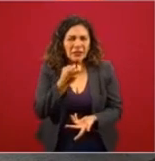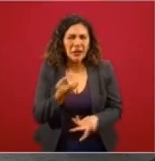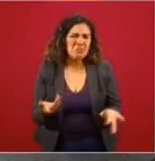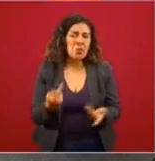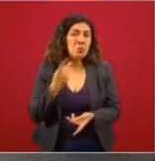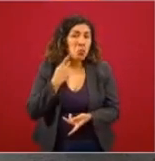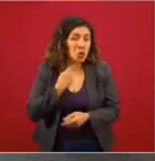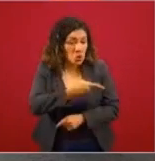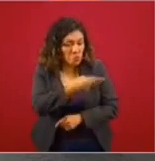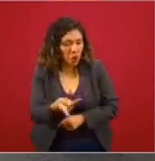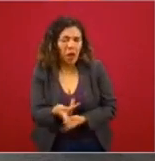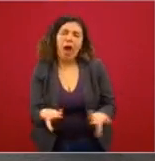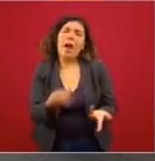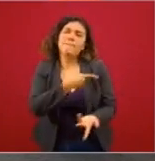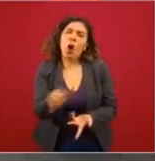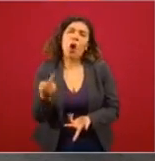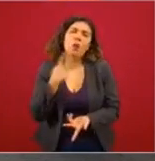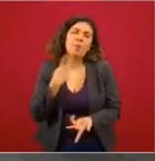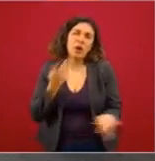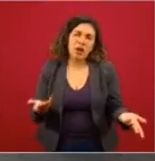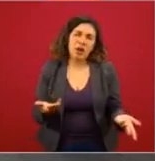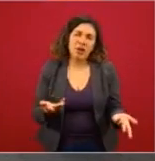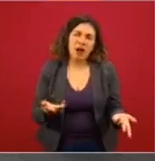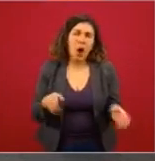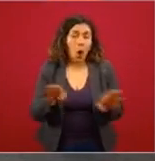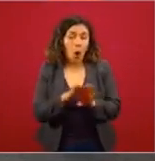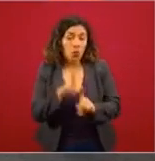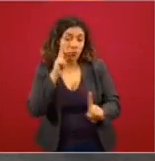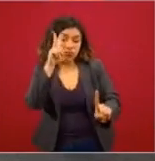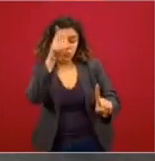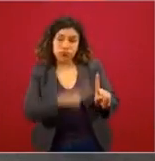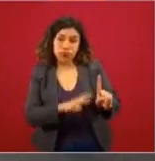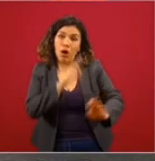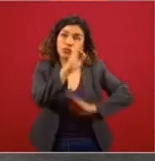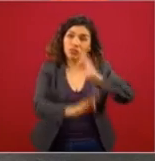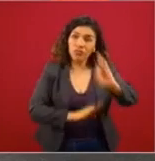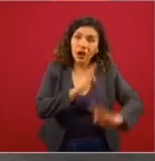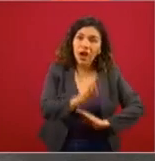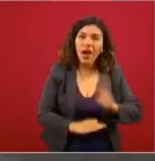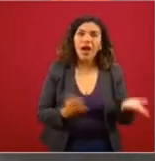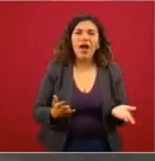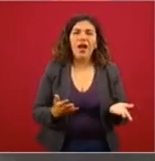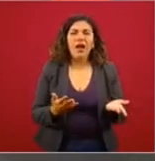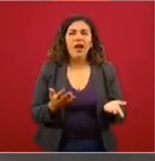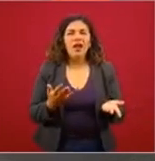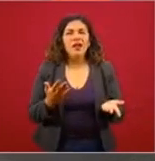político pobre, pobre político, como te ven, te tratan.